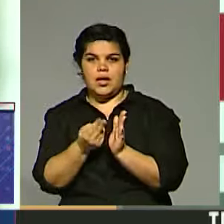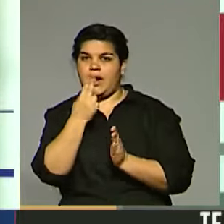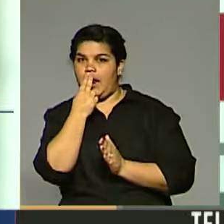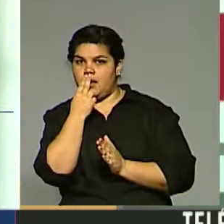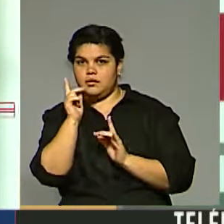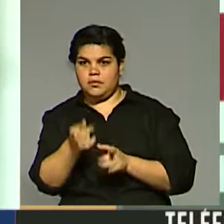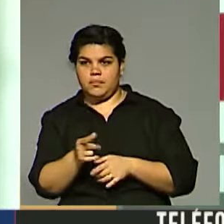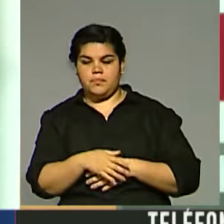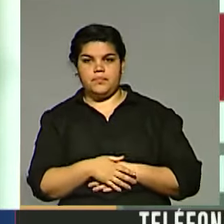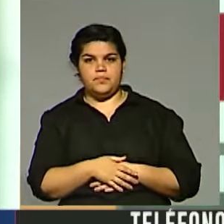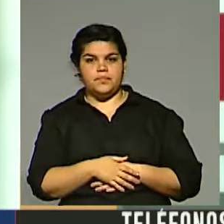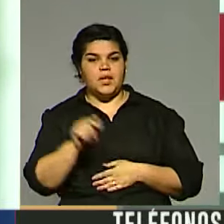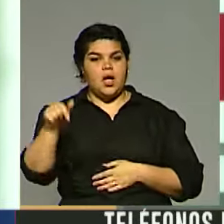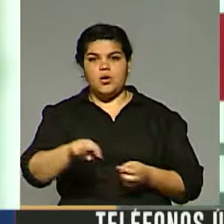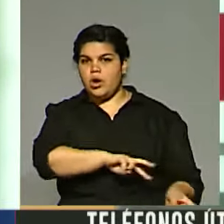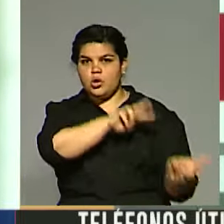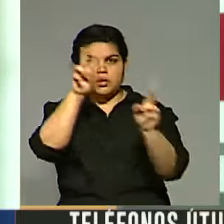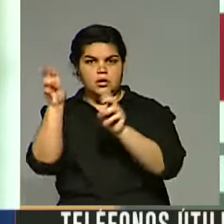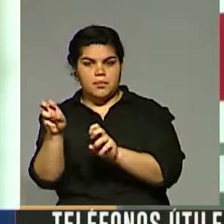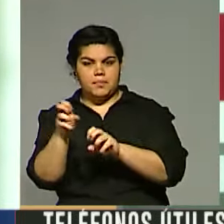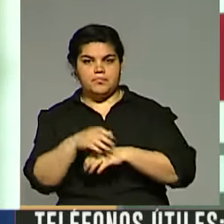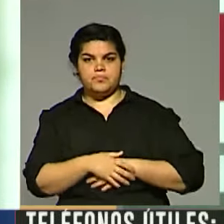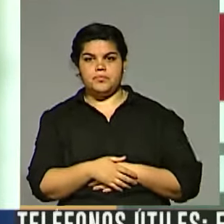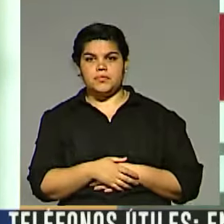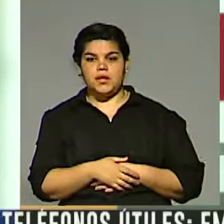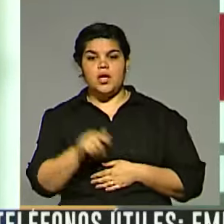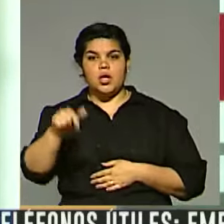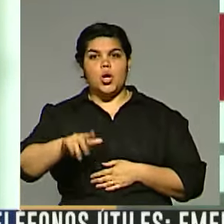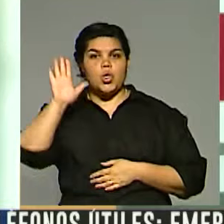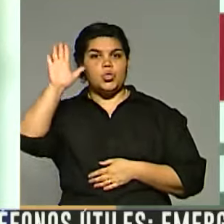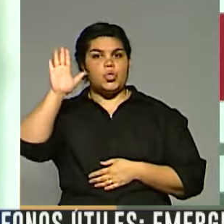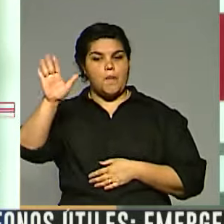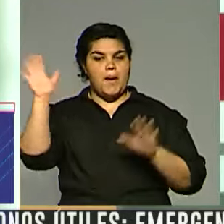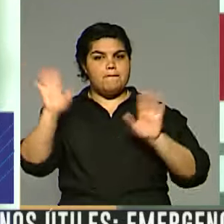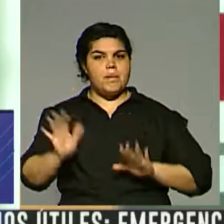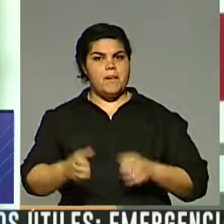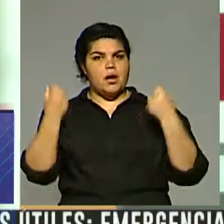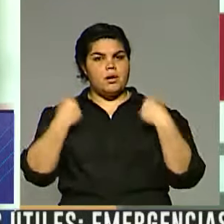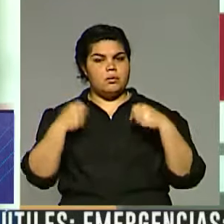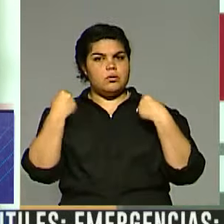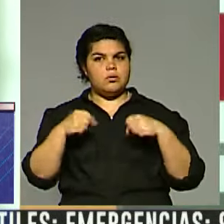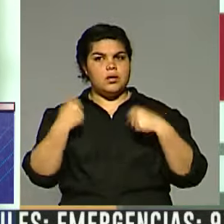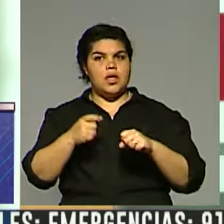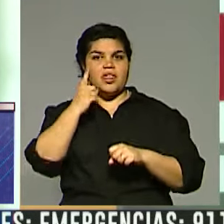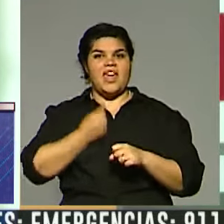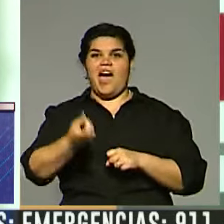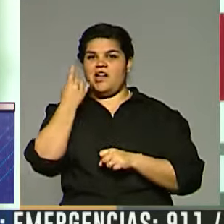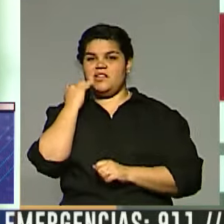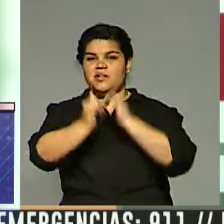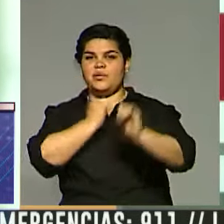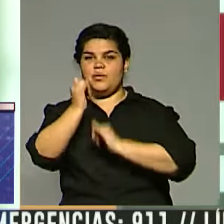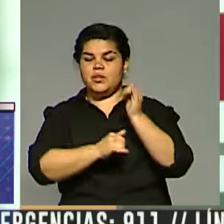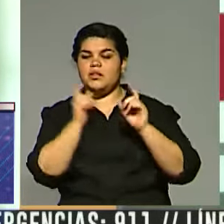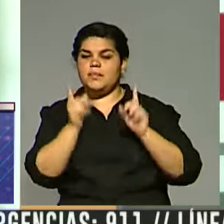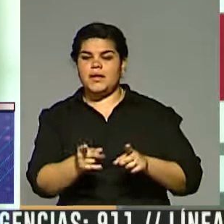Tenemos que hablar de deporte porque Godoy Cruz se prepara, ya lo decíamos en el día de ayer, pero hay que reponerse, hay que recuperarse lo que fue